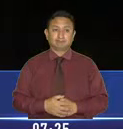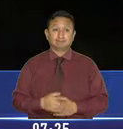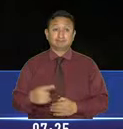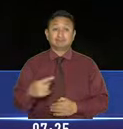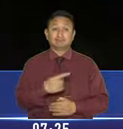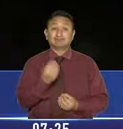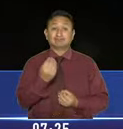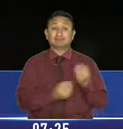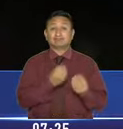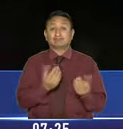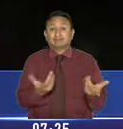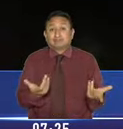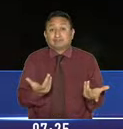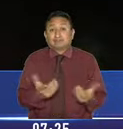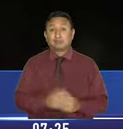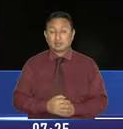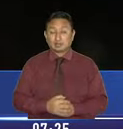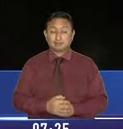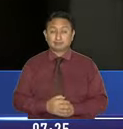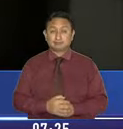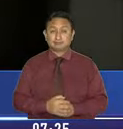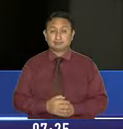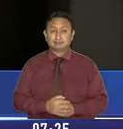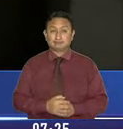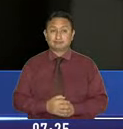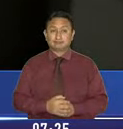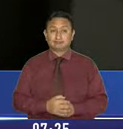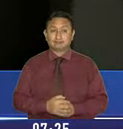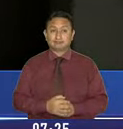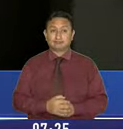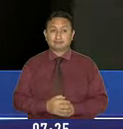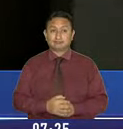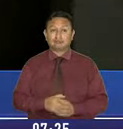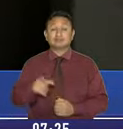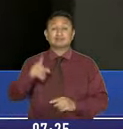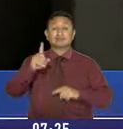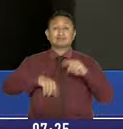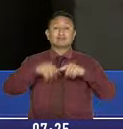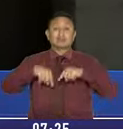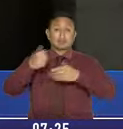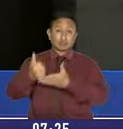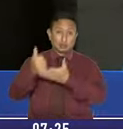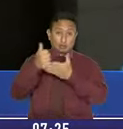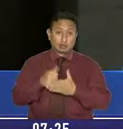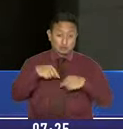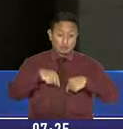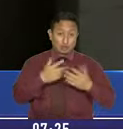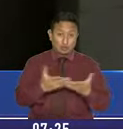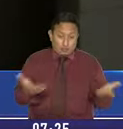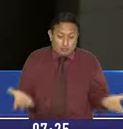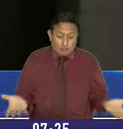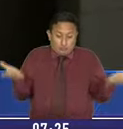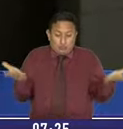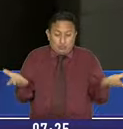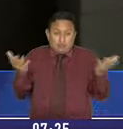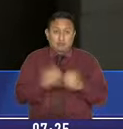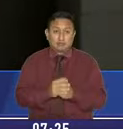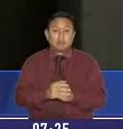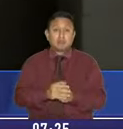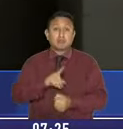recaudo. Bienvenido, gracias a unos amigos a ayudarme también a alzar las cosas. Pues tengo mis 2 hijas que están aquí, una pequeñita de 3 años